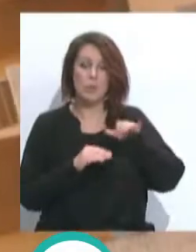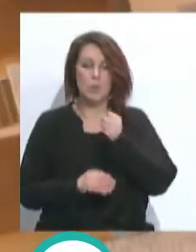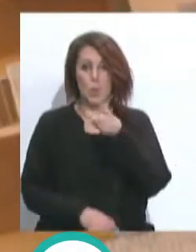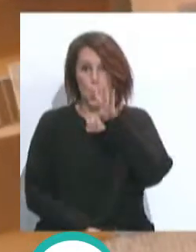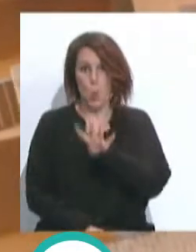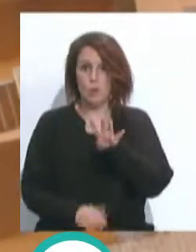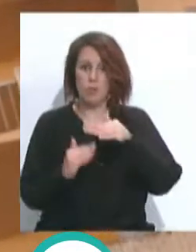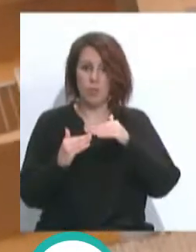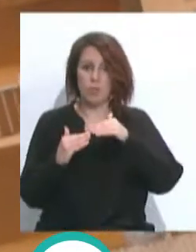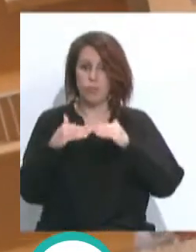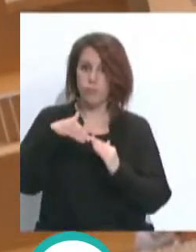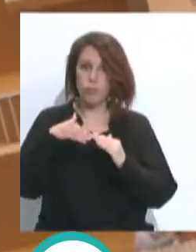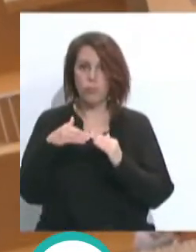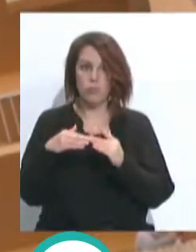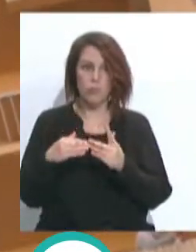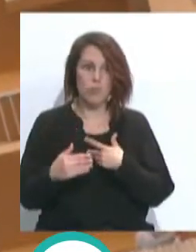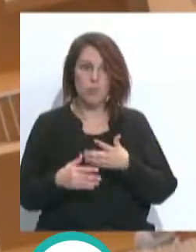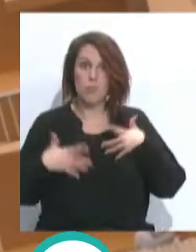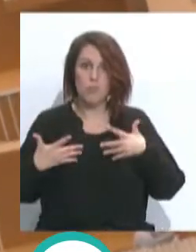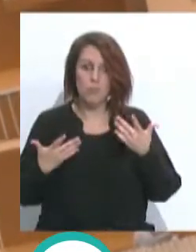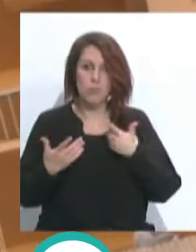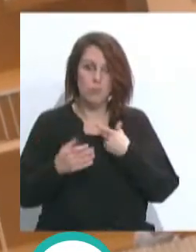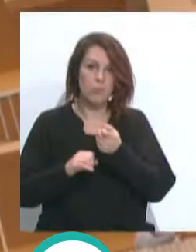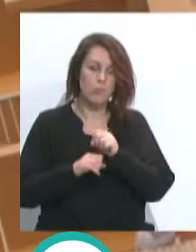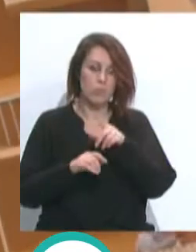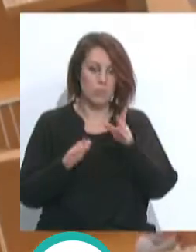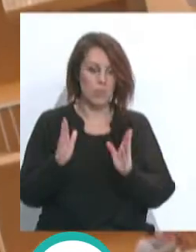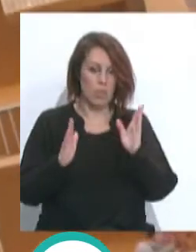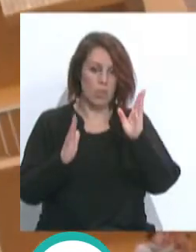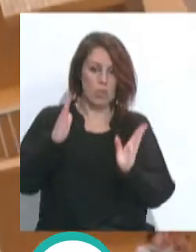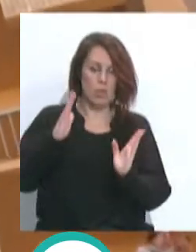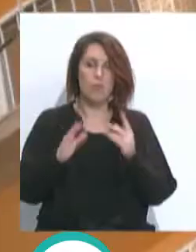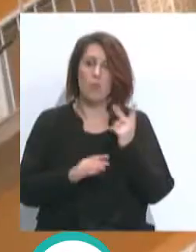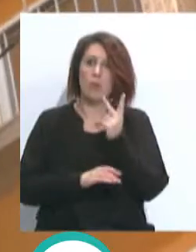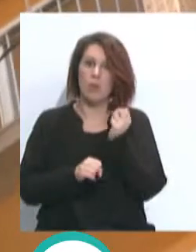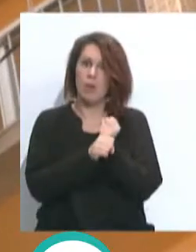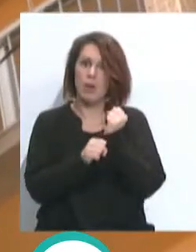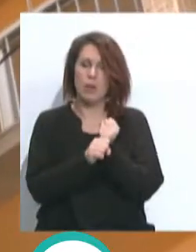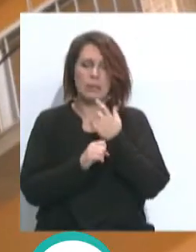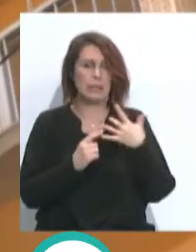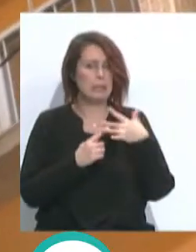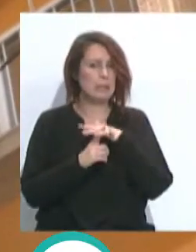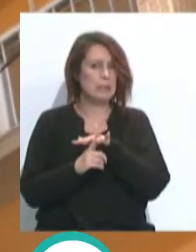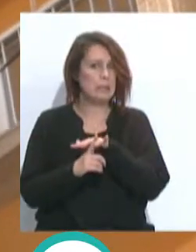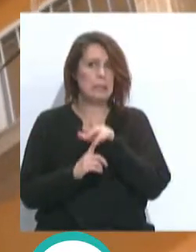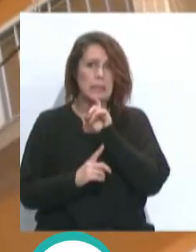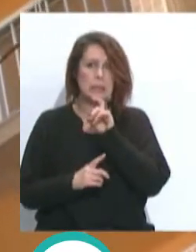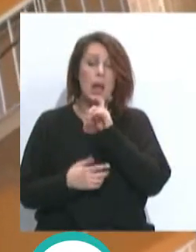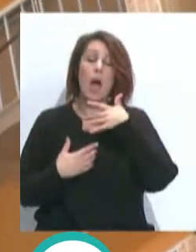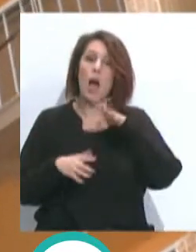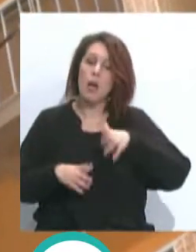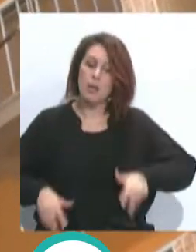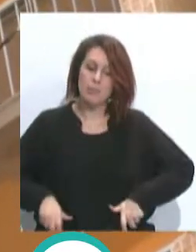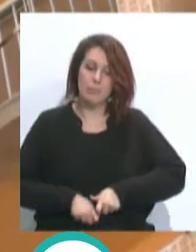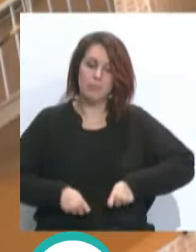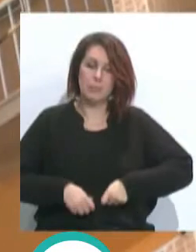El andamio sufrió un brusco descuelgue por uno de sus extremos, quedando ambos trabajadores en situación precaria, aunque asegurados con